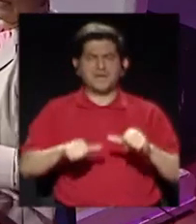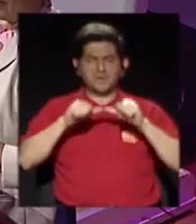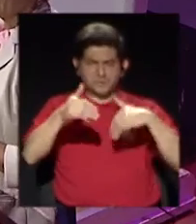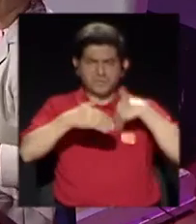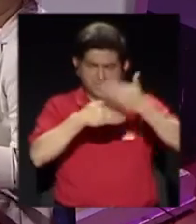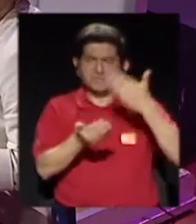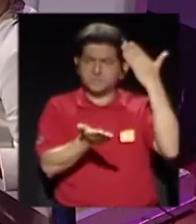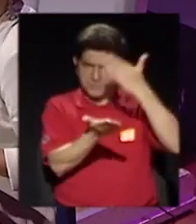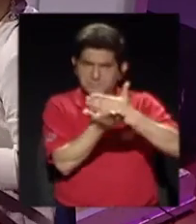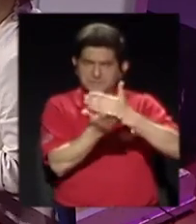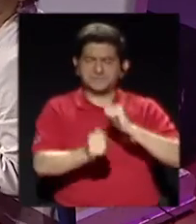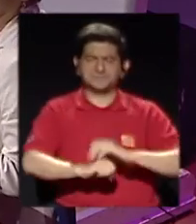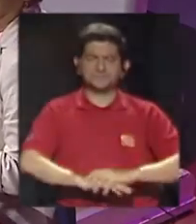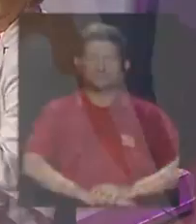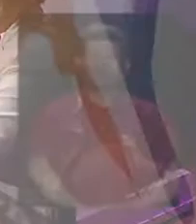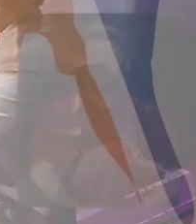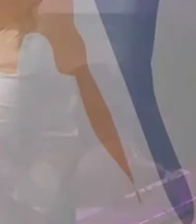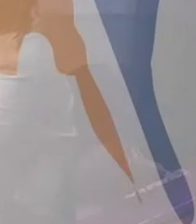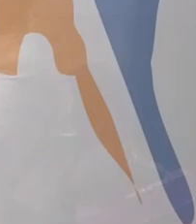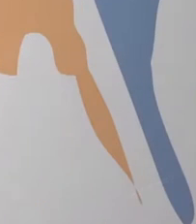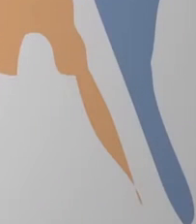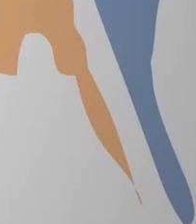después de la siguiente pausa